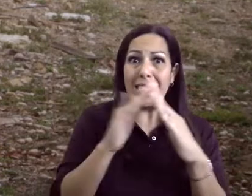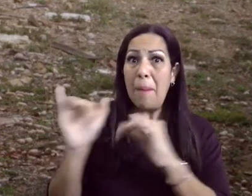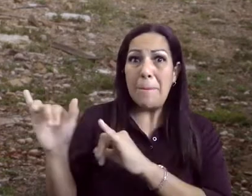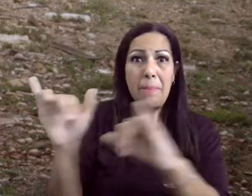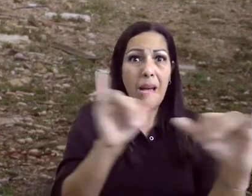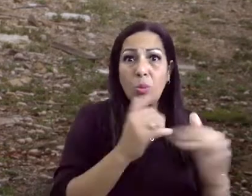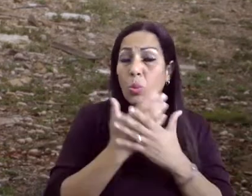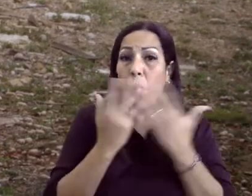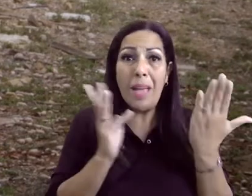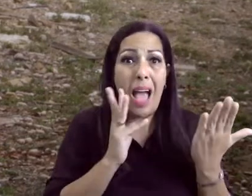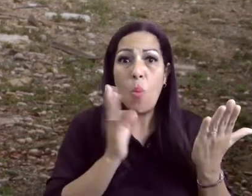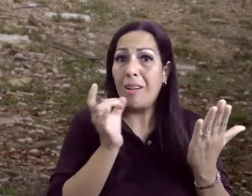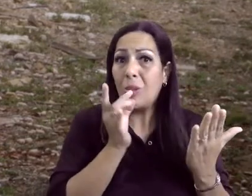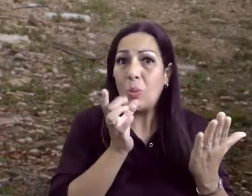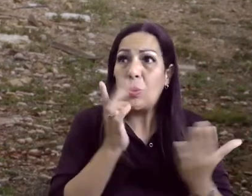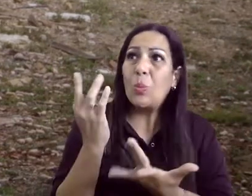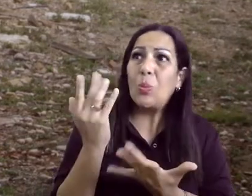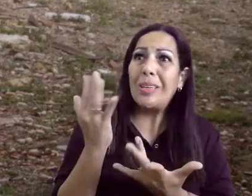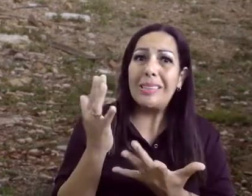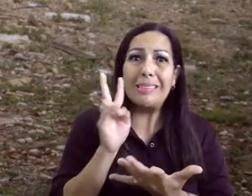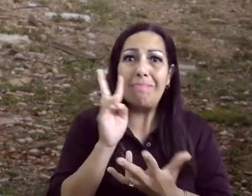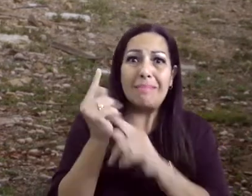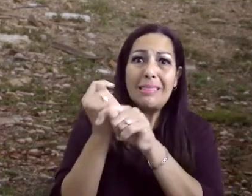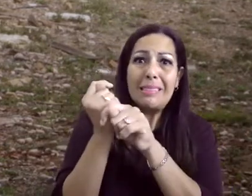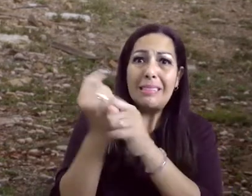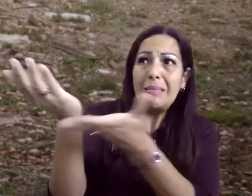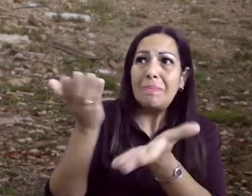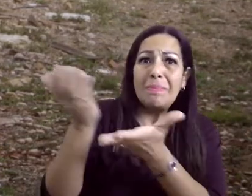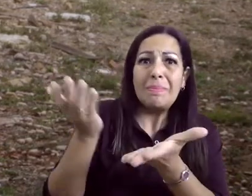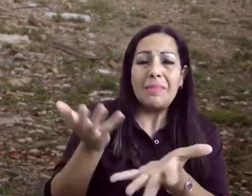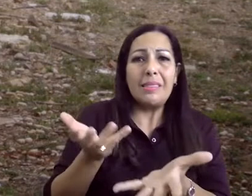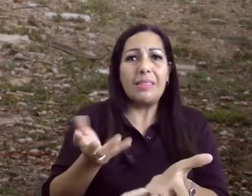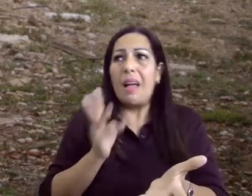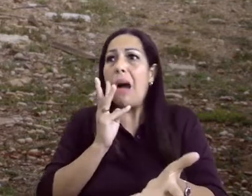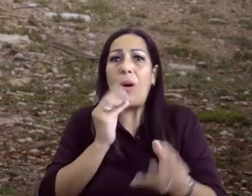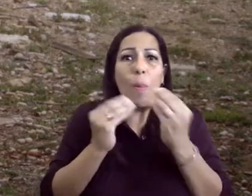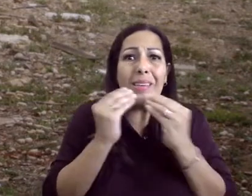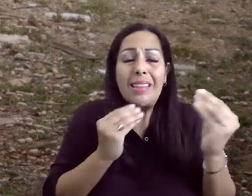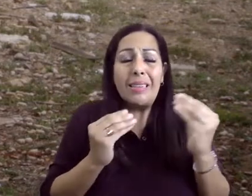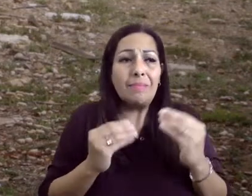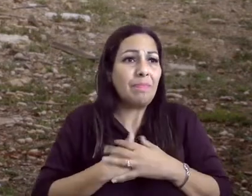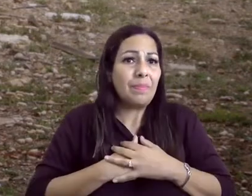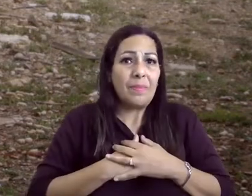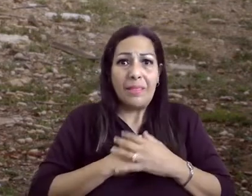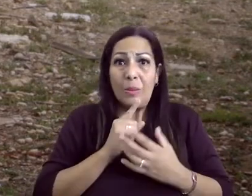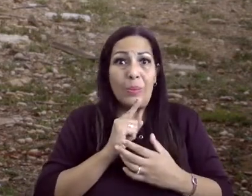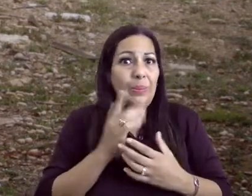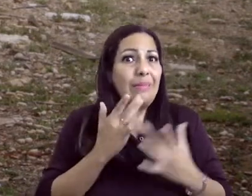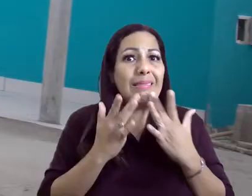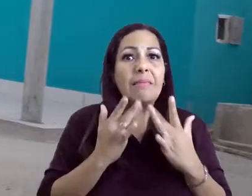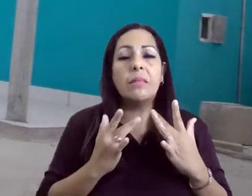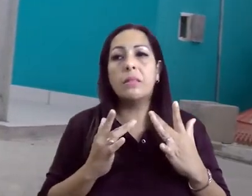también eran los mismos en aguas y lo esperándolo los camiones que vinieran la sala de las provincias a traer comida y así que